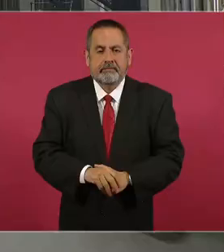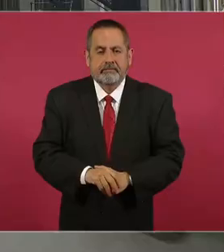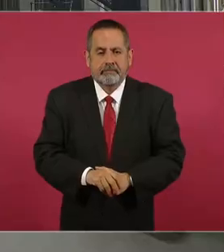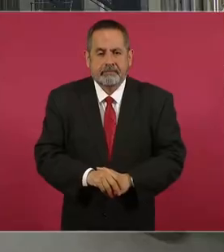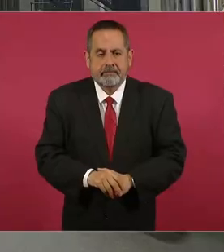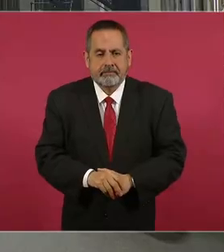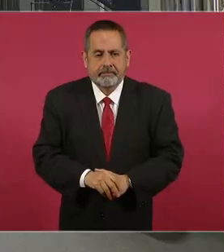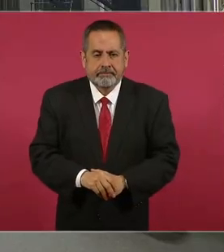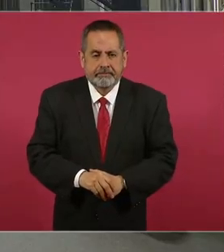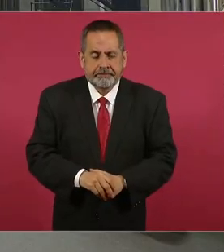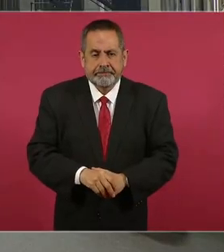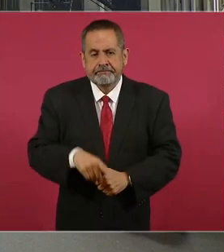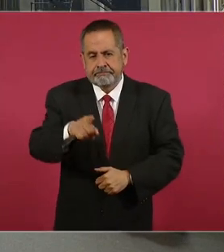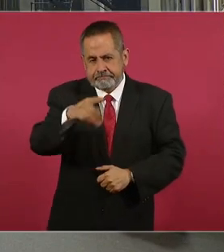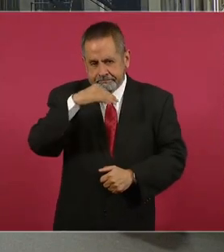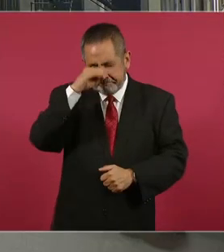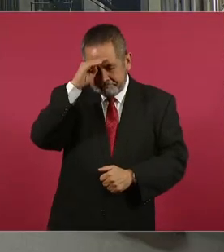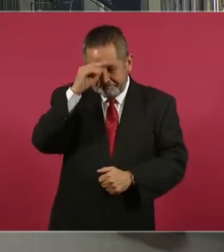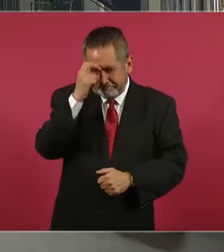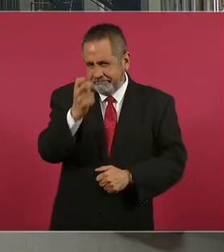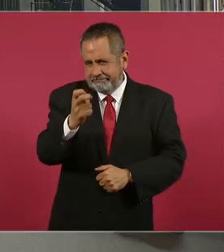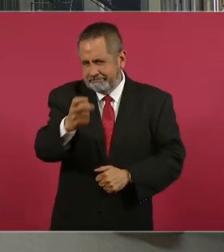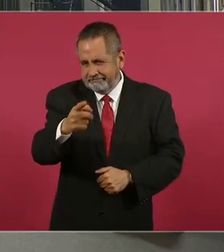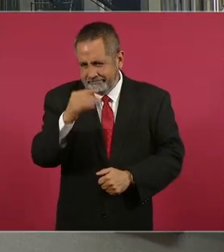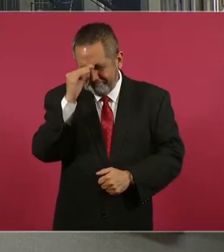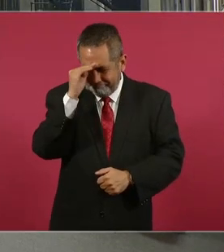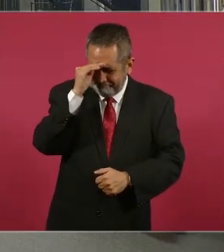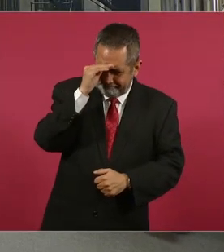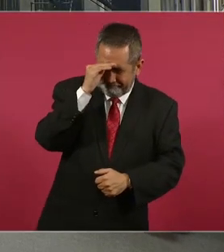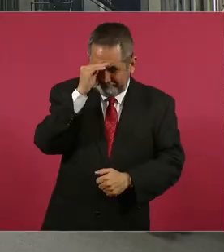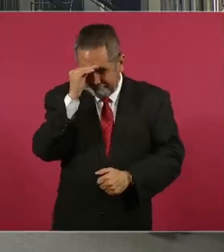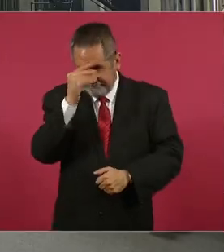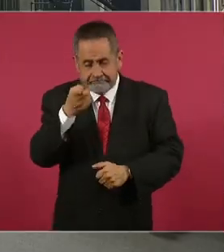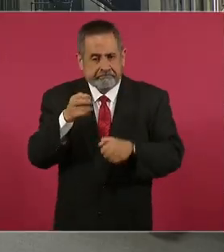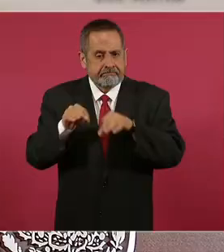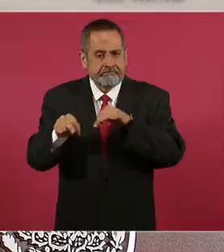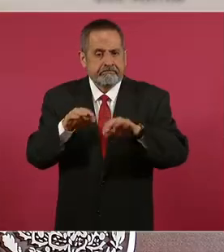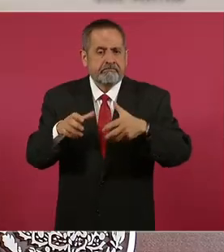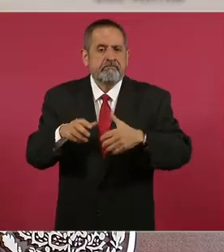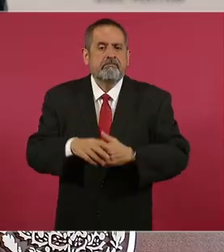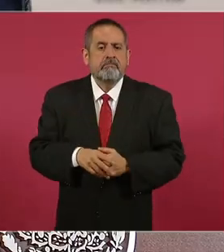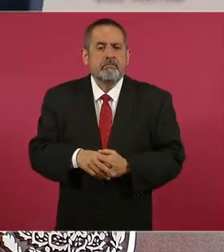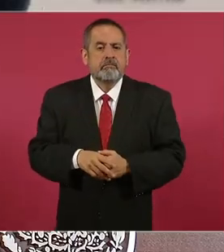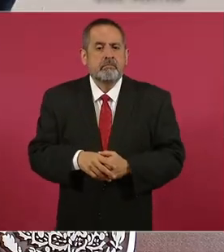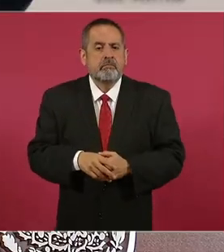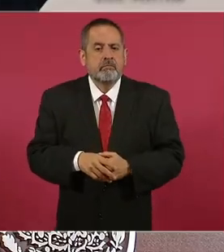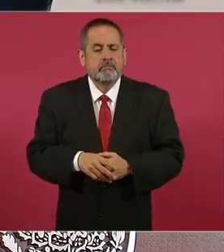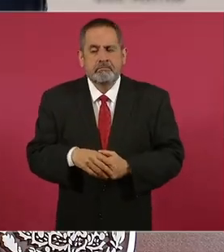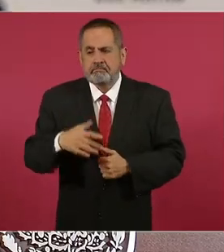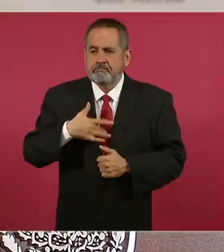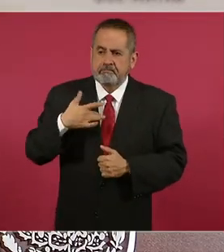Estoy pensando eso precisamente por la cuestión del trabajo, ¿no? Aun cuando